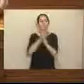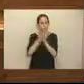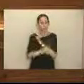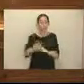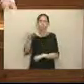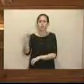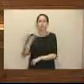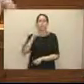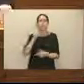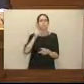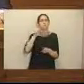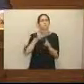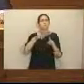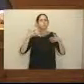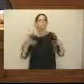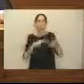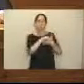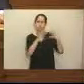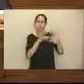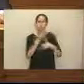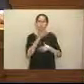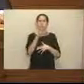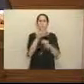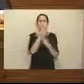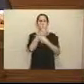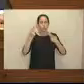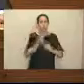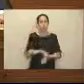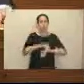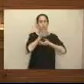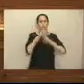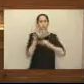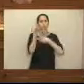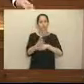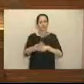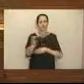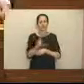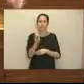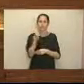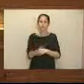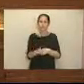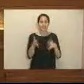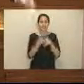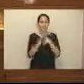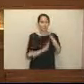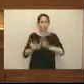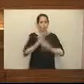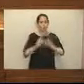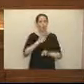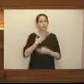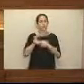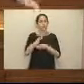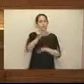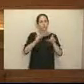fondos, sino que estén sometidos a la obligación de publicidad activa. Y que tengamos que publicar la estructura organizativa, la relación del personal y